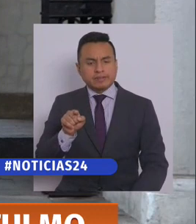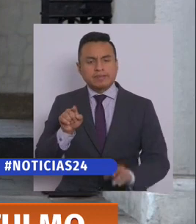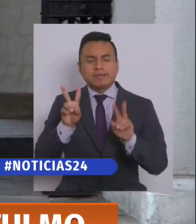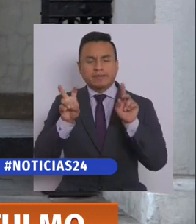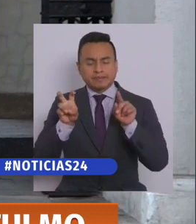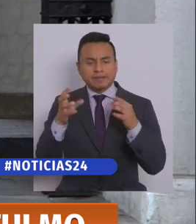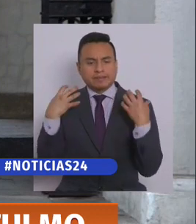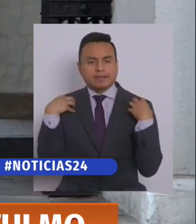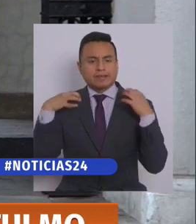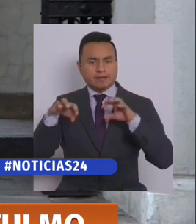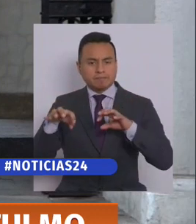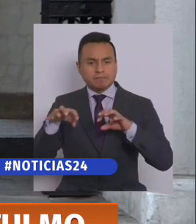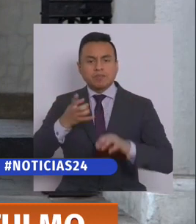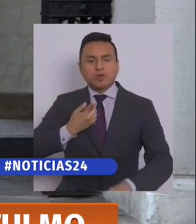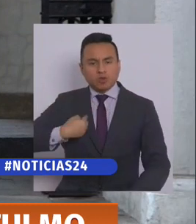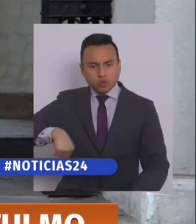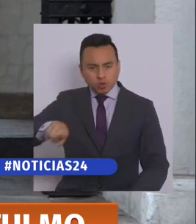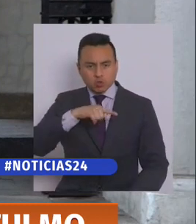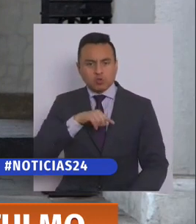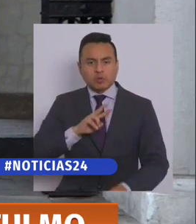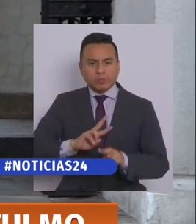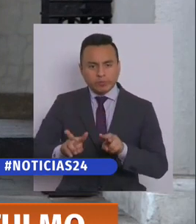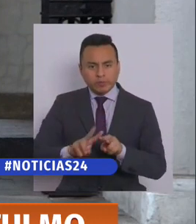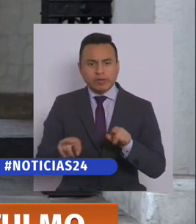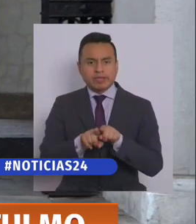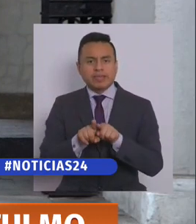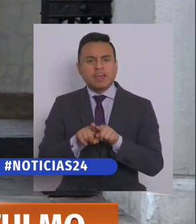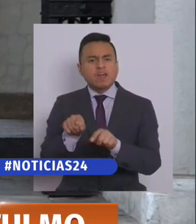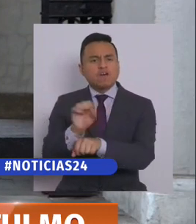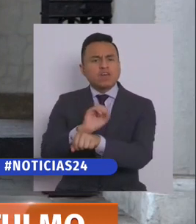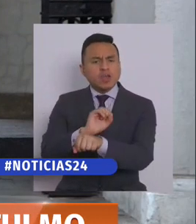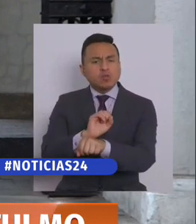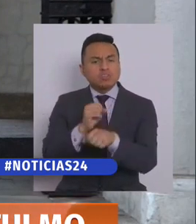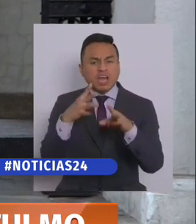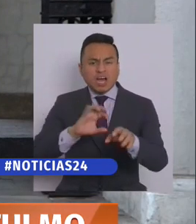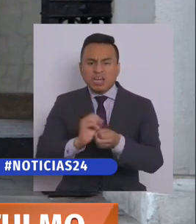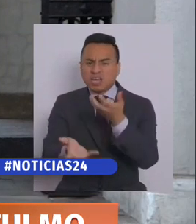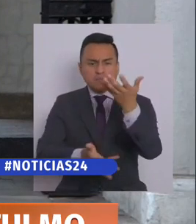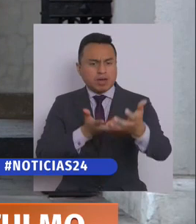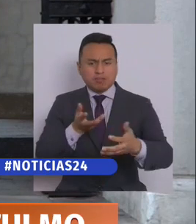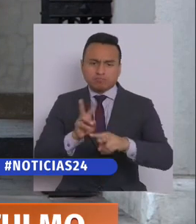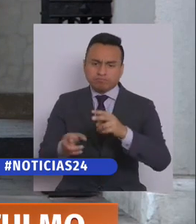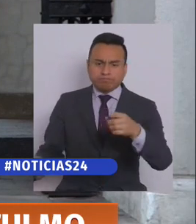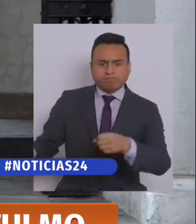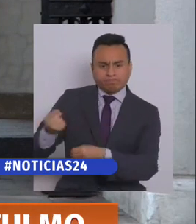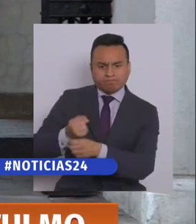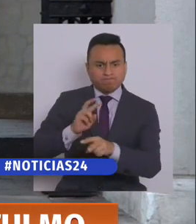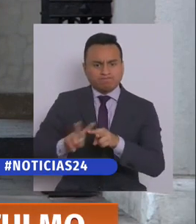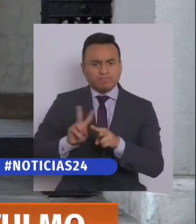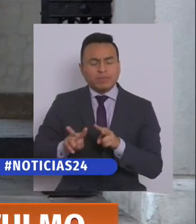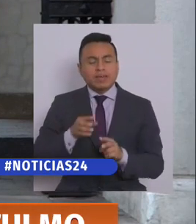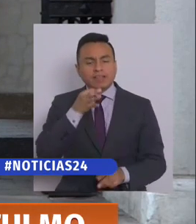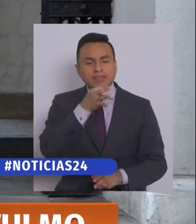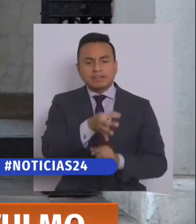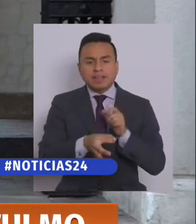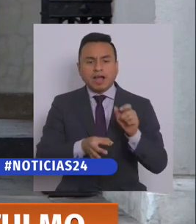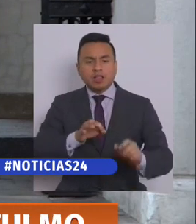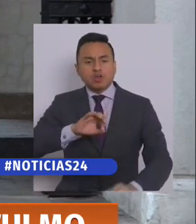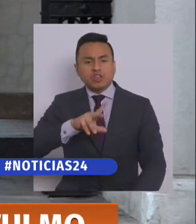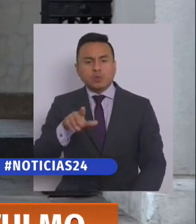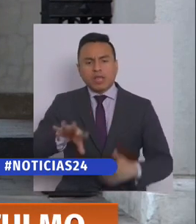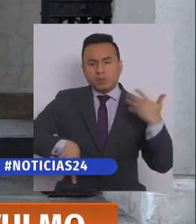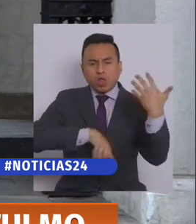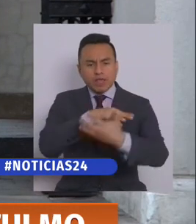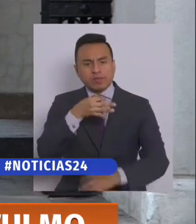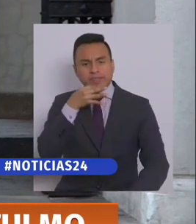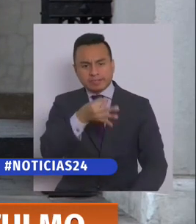en esta tarea. Vamos a reponer los vehículos que fueron quemados y decirle a los delincuentes, decirle a los